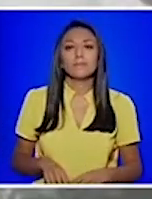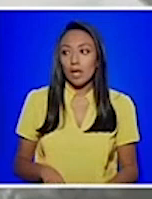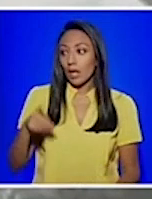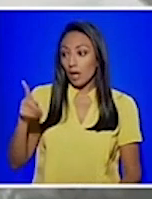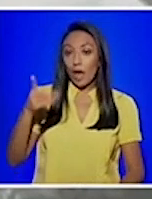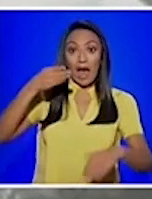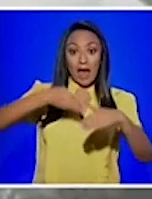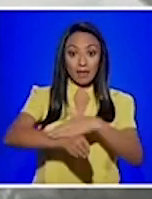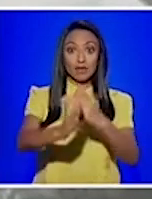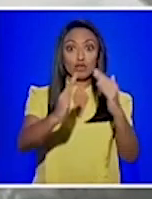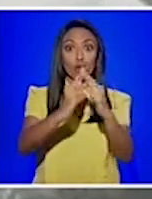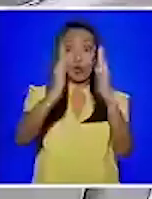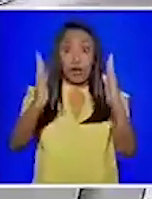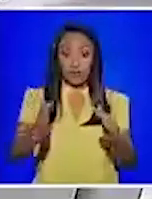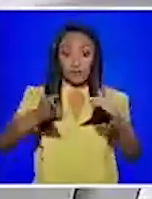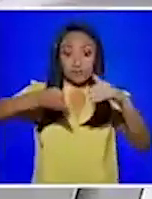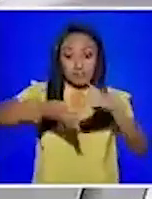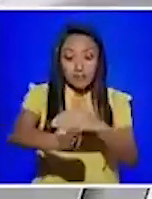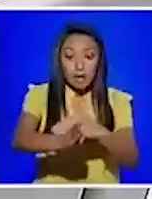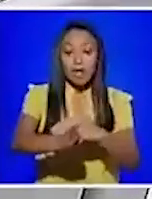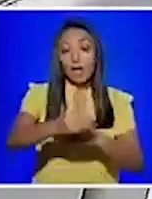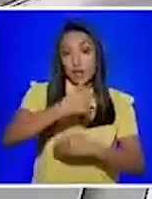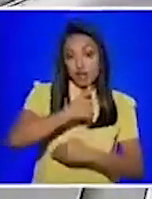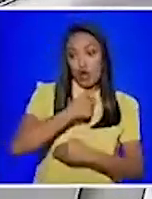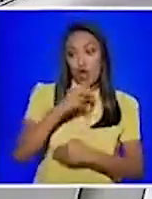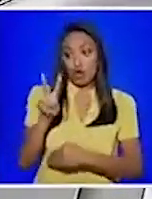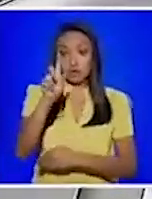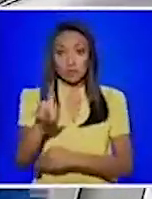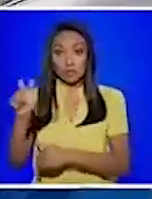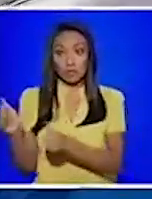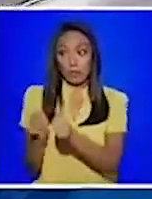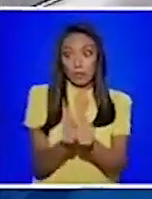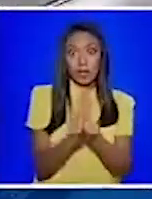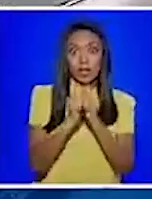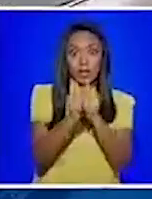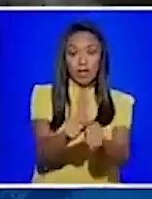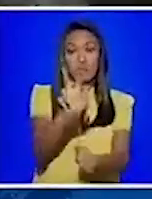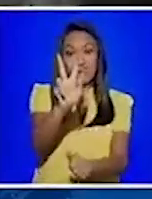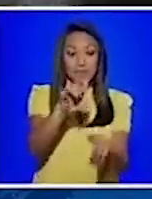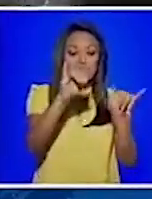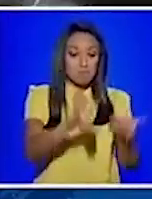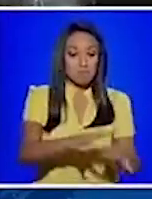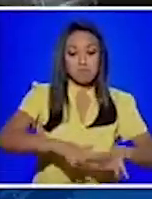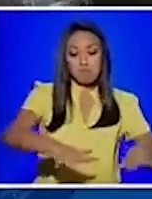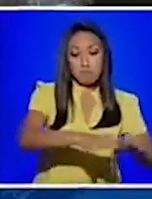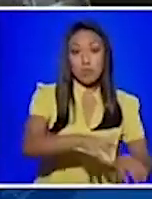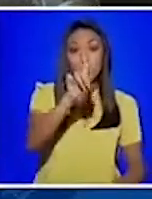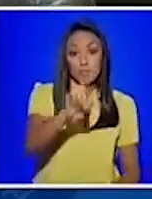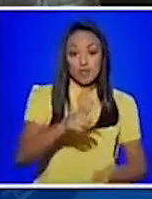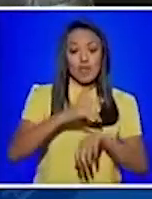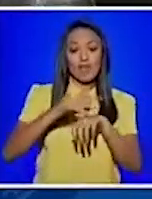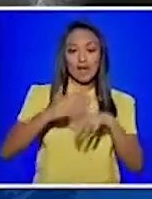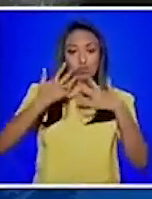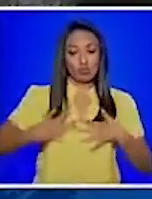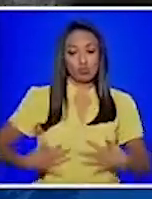ingresar a la casa nos acostaron sobre el suelo porque amanecimos en el suelo uno de mis vecinos amaneció completamente